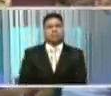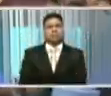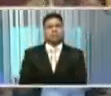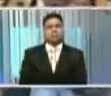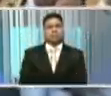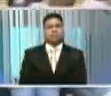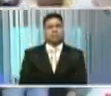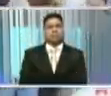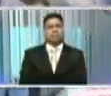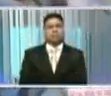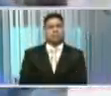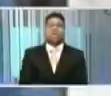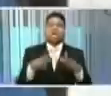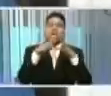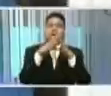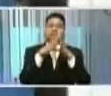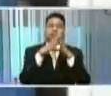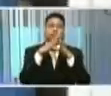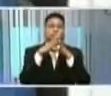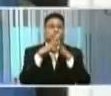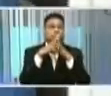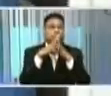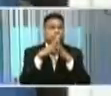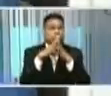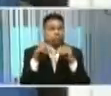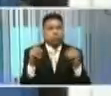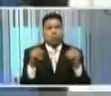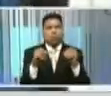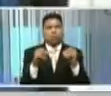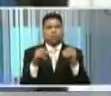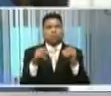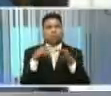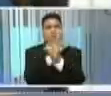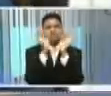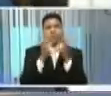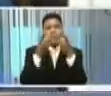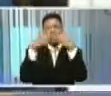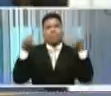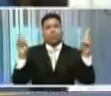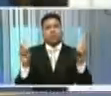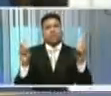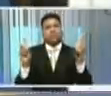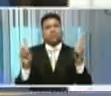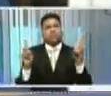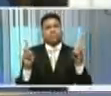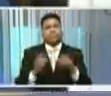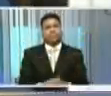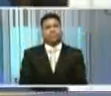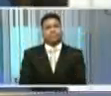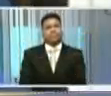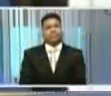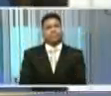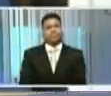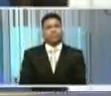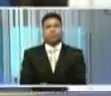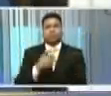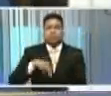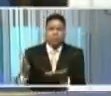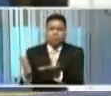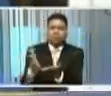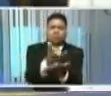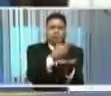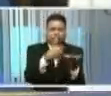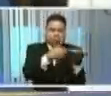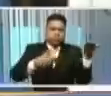en pleno ejercicio de nuestra soberanía. Por eso he recibido un conjunto de propuestas que